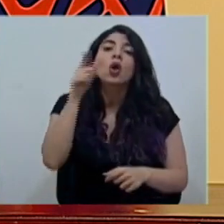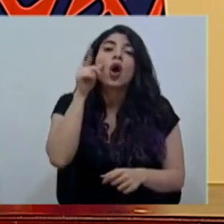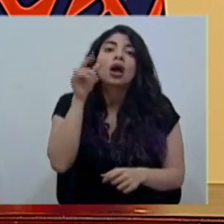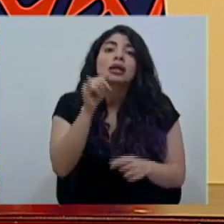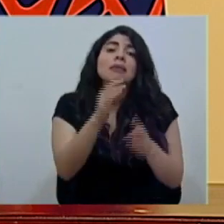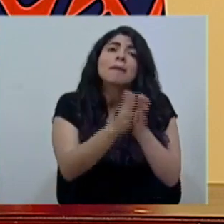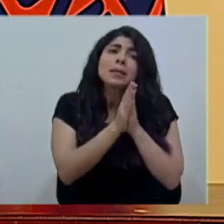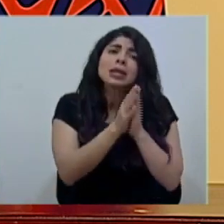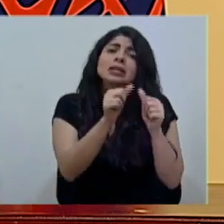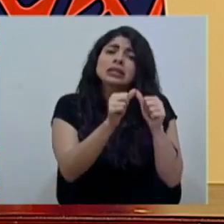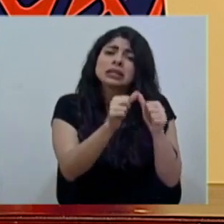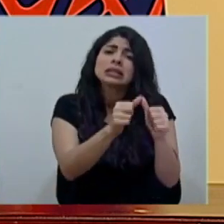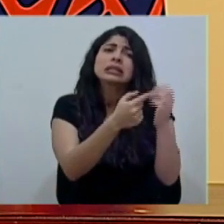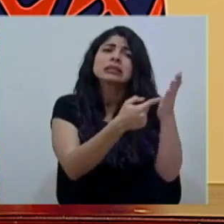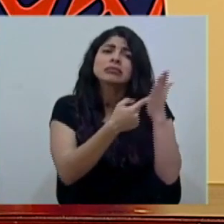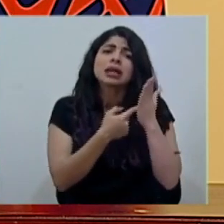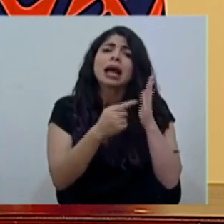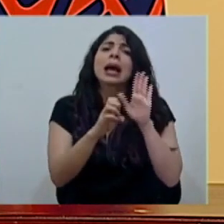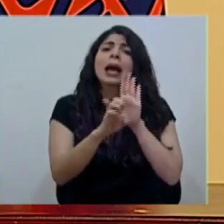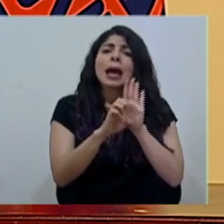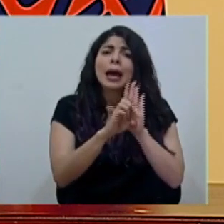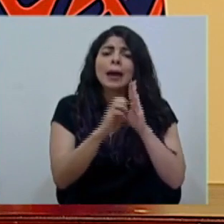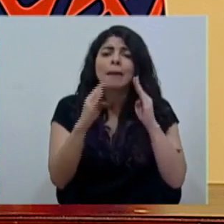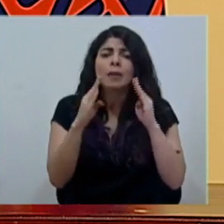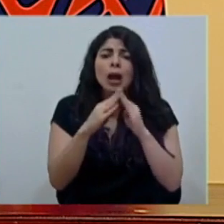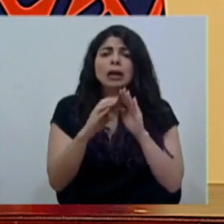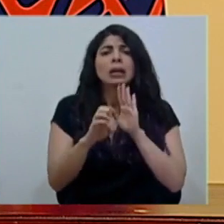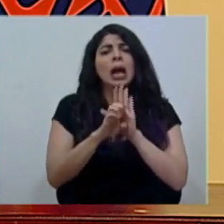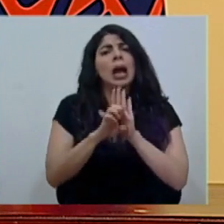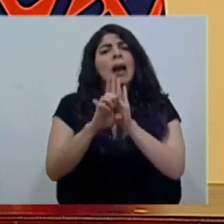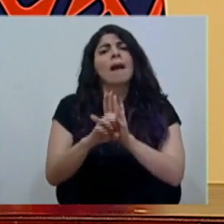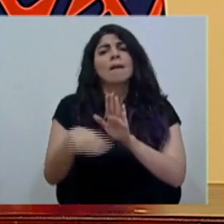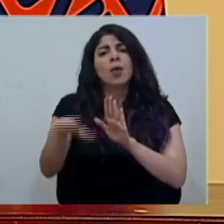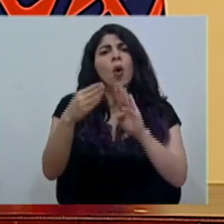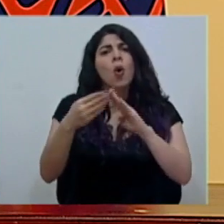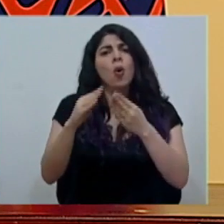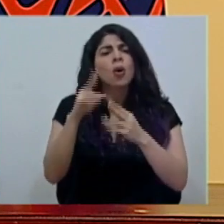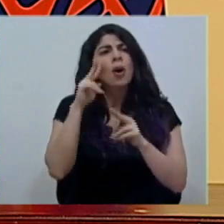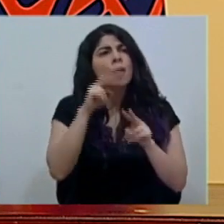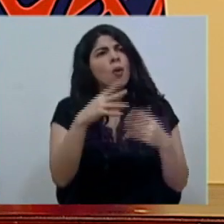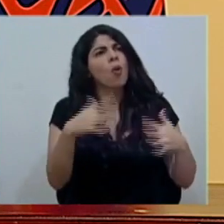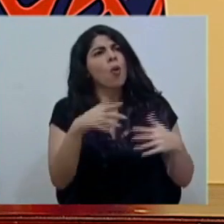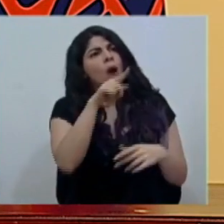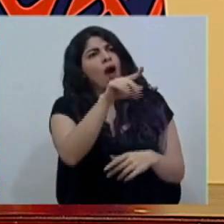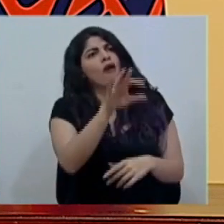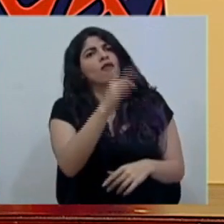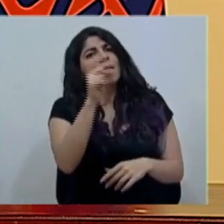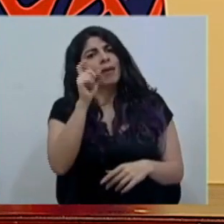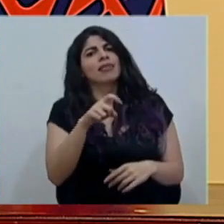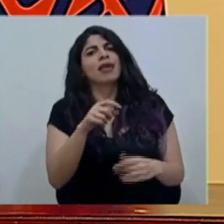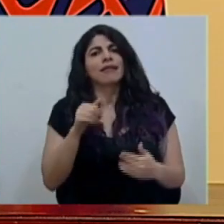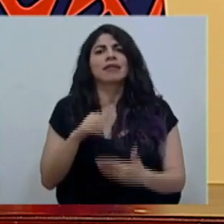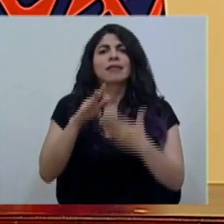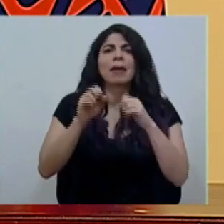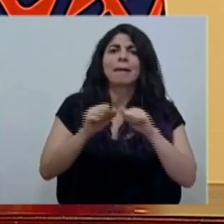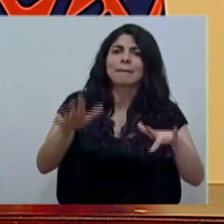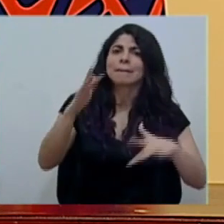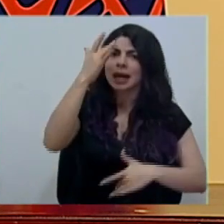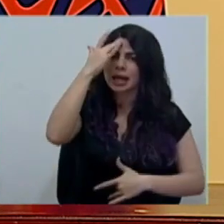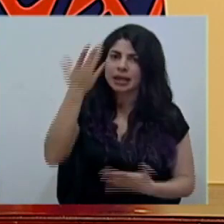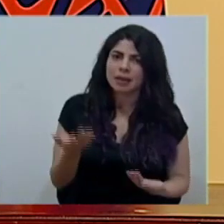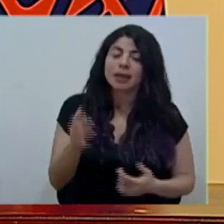sigan siendo ejemplo en sus hogares, en sus comunidades, de cómo realmente debemos enfrentar esta pandemia y por